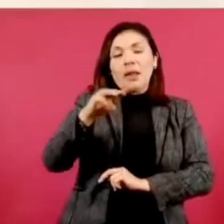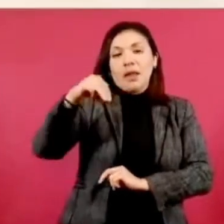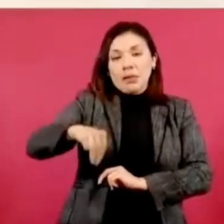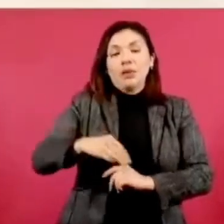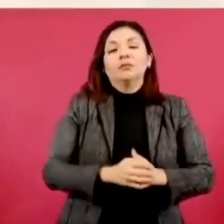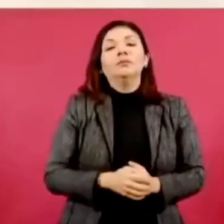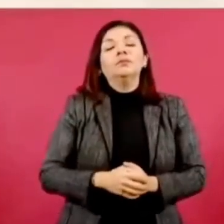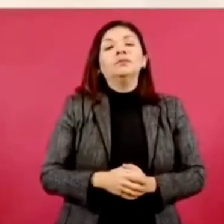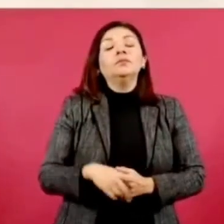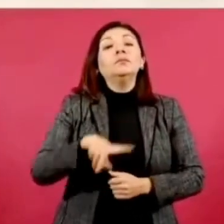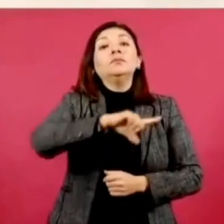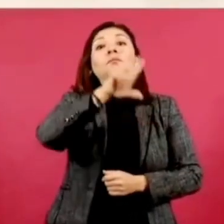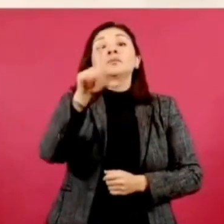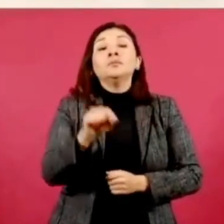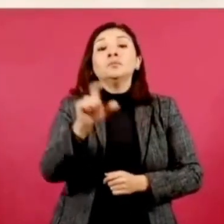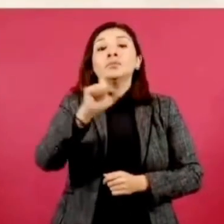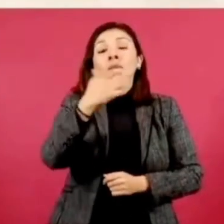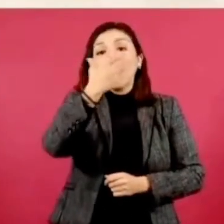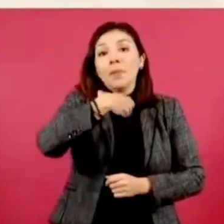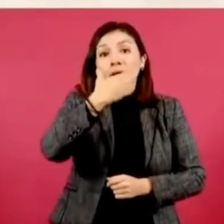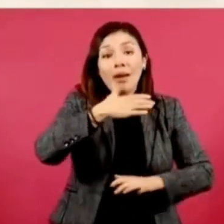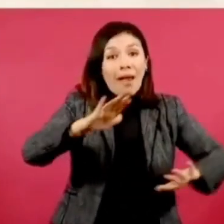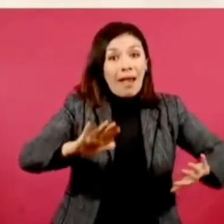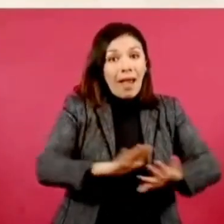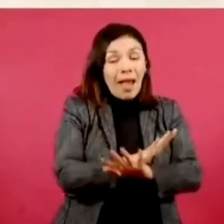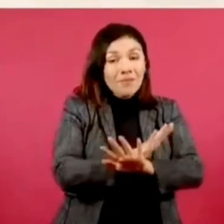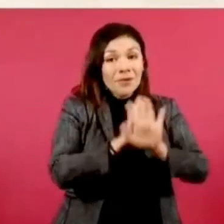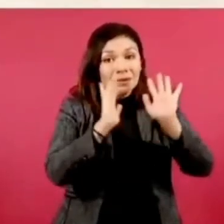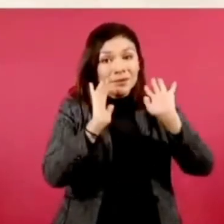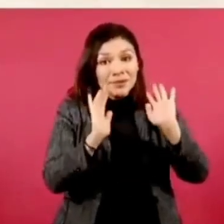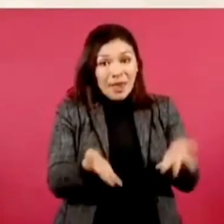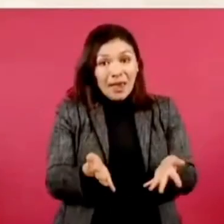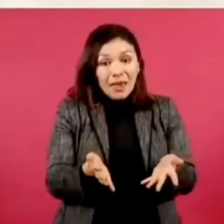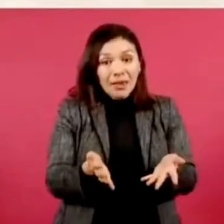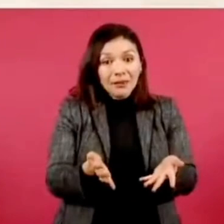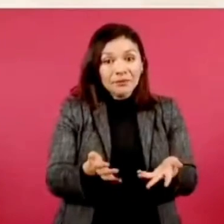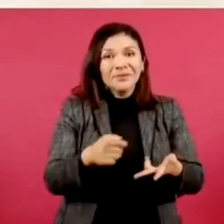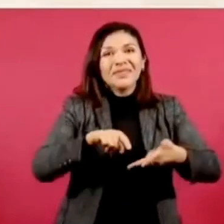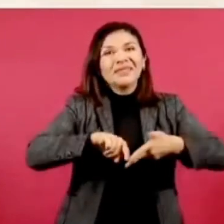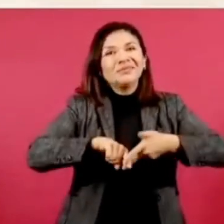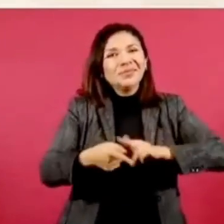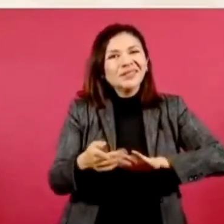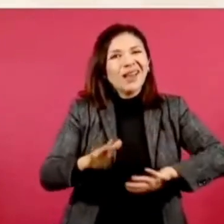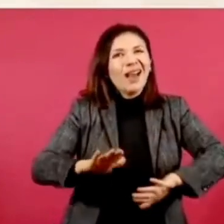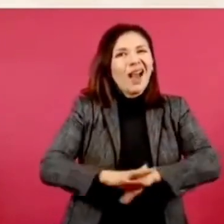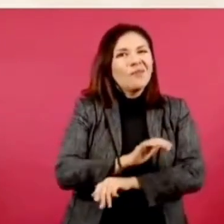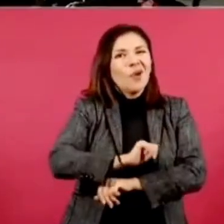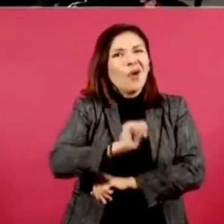Después del cardenismo, que ya empiezan las desviaciones